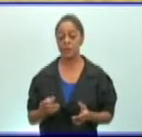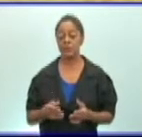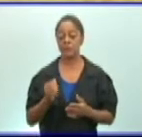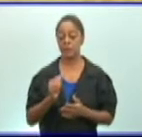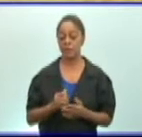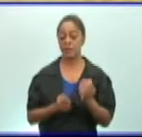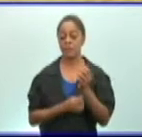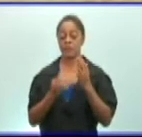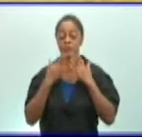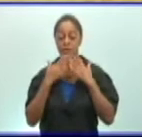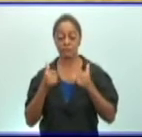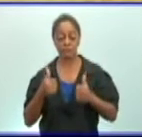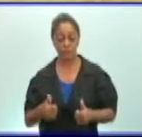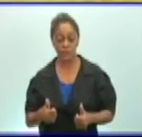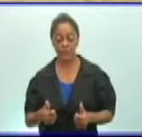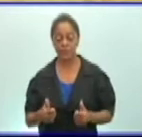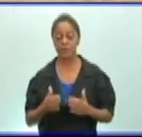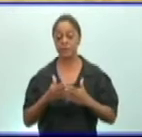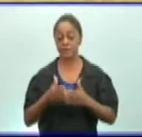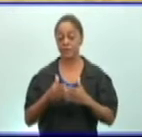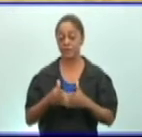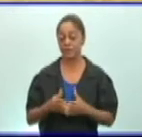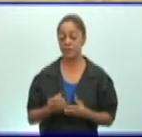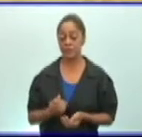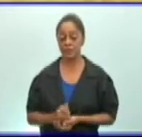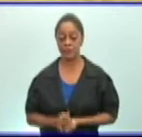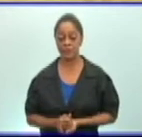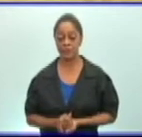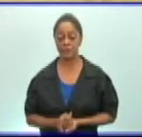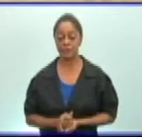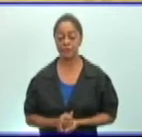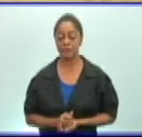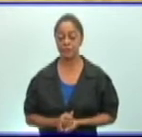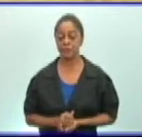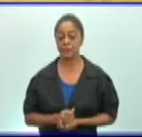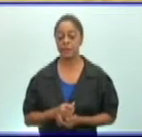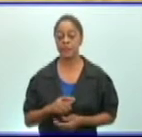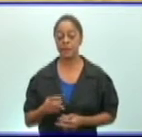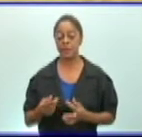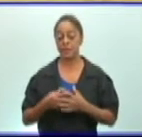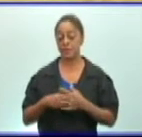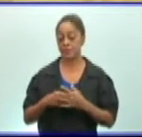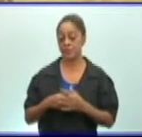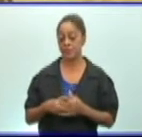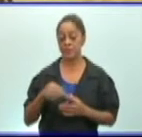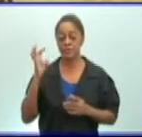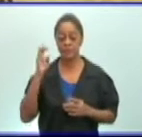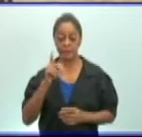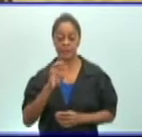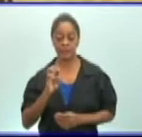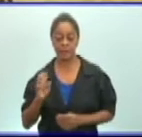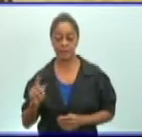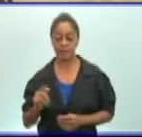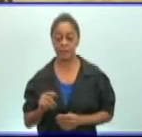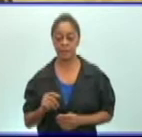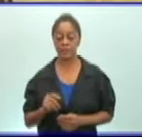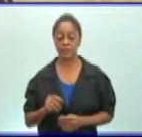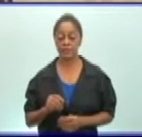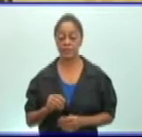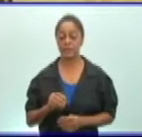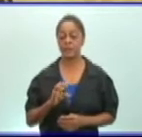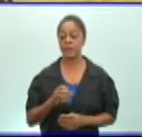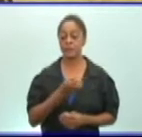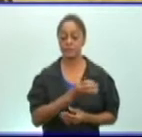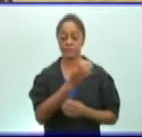muy buena, sobre todo para la construcción de barcos, los grandes trirremes que se van a construir en Grecia. El cultivo de la